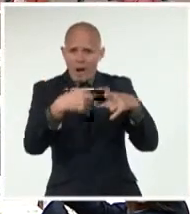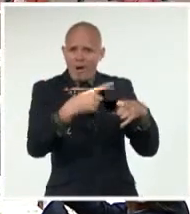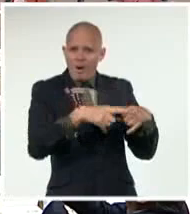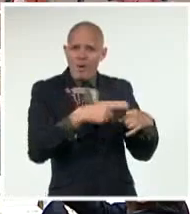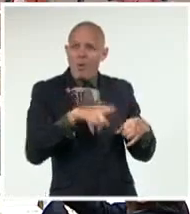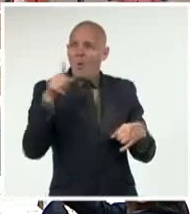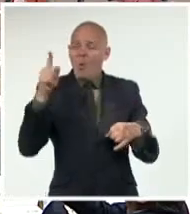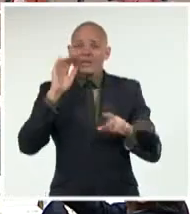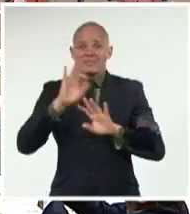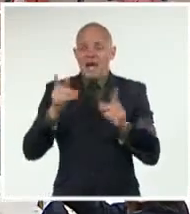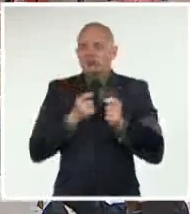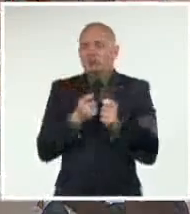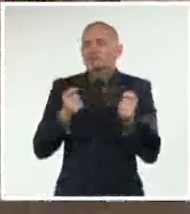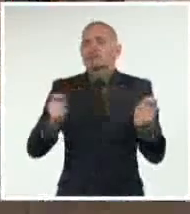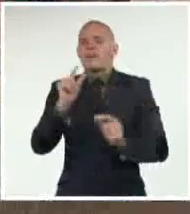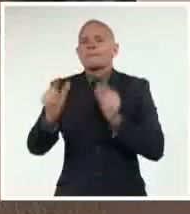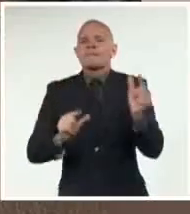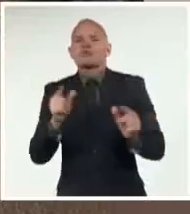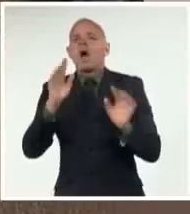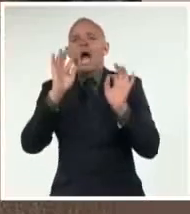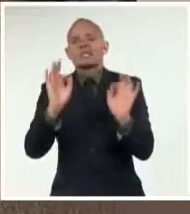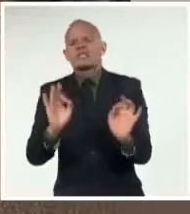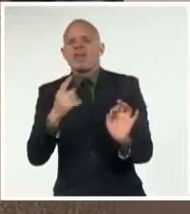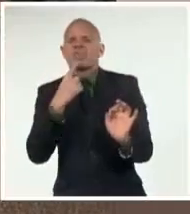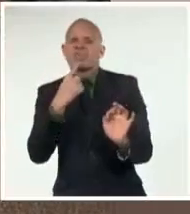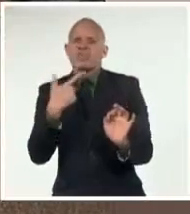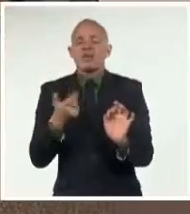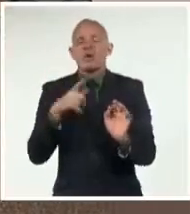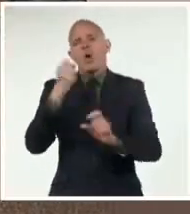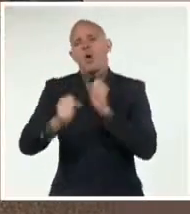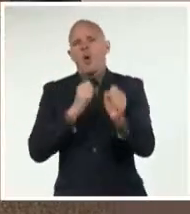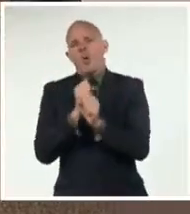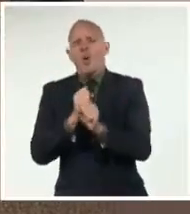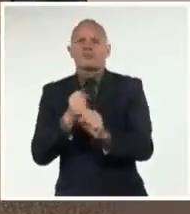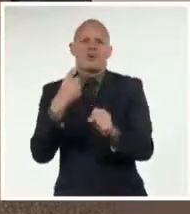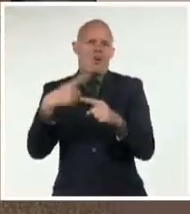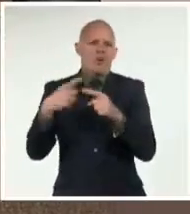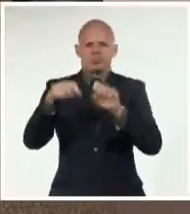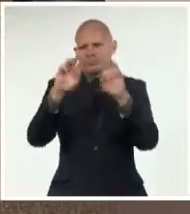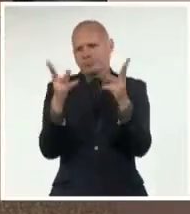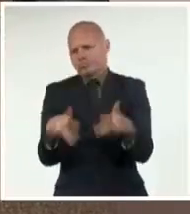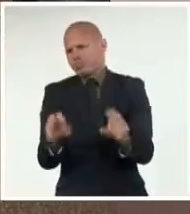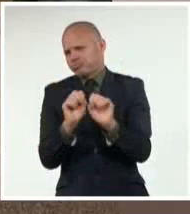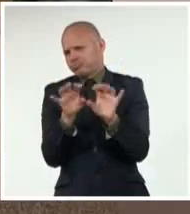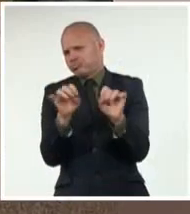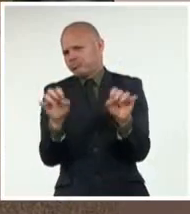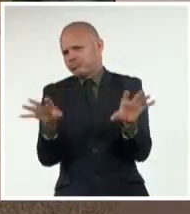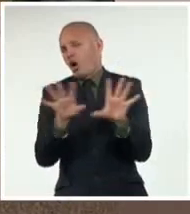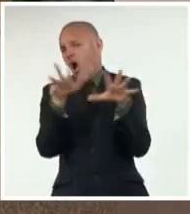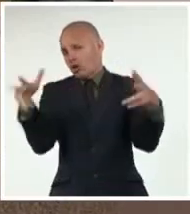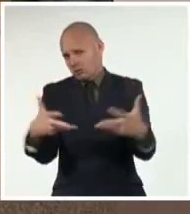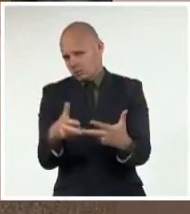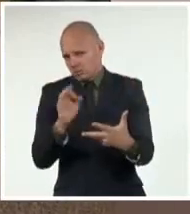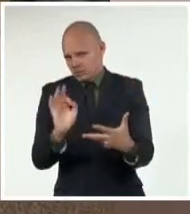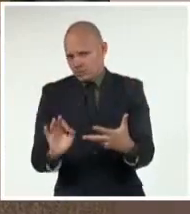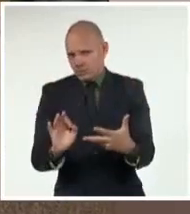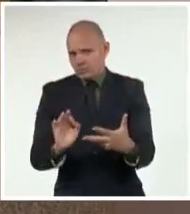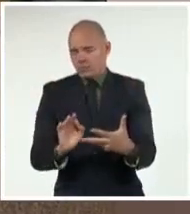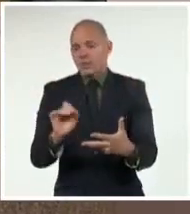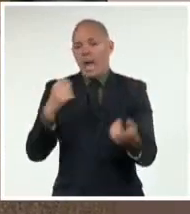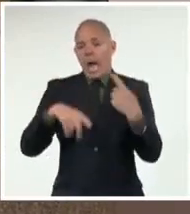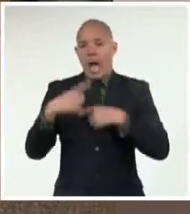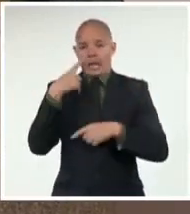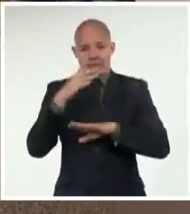del pensamiento único a través de poderosos medios de alcance global. A despecho de la